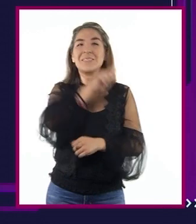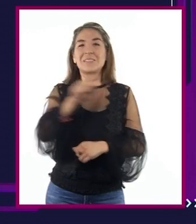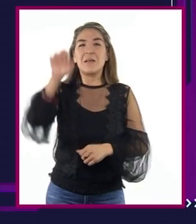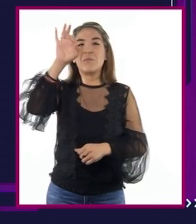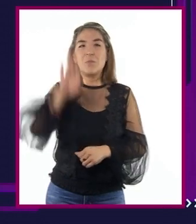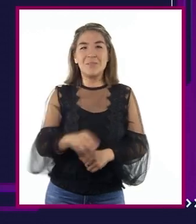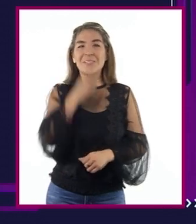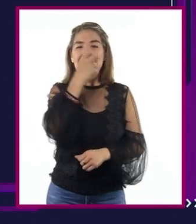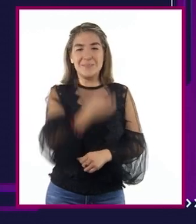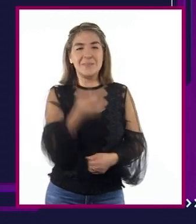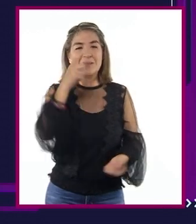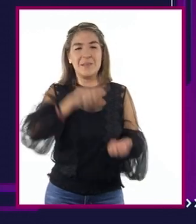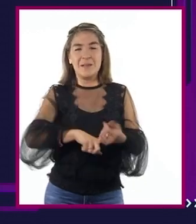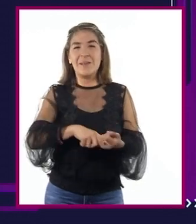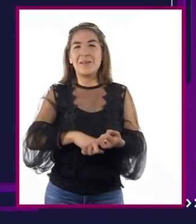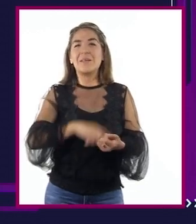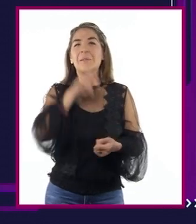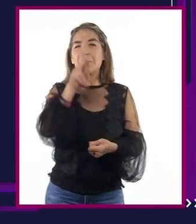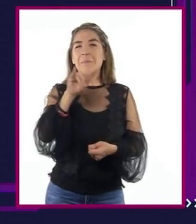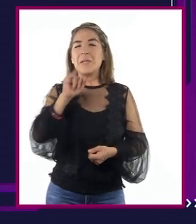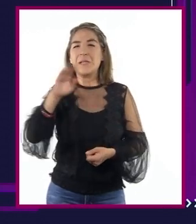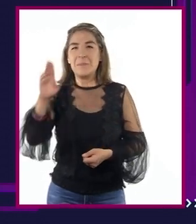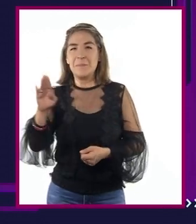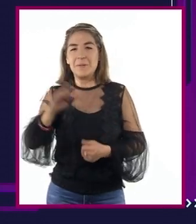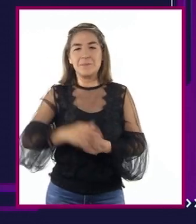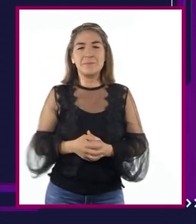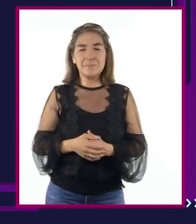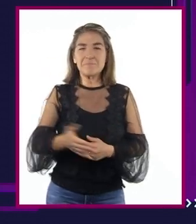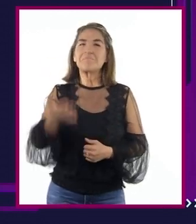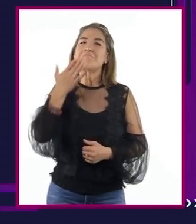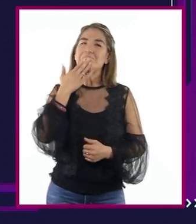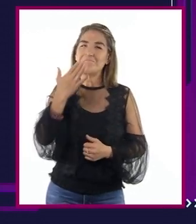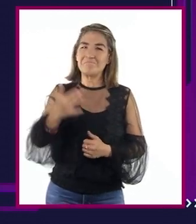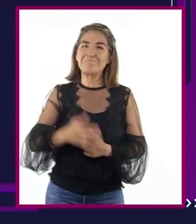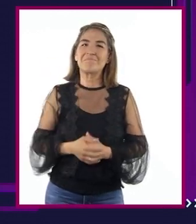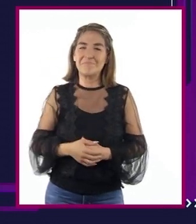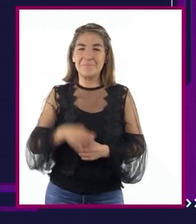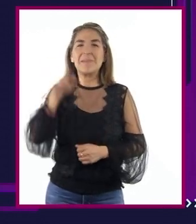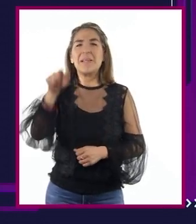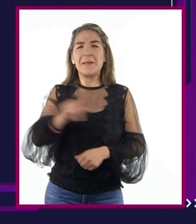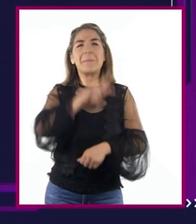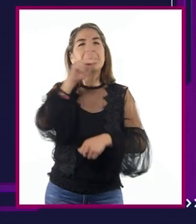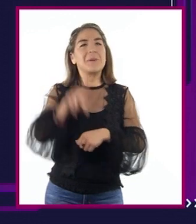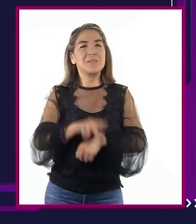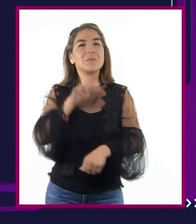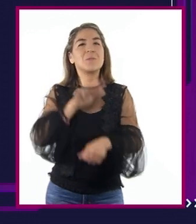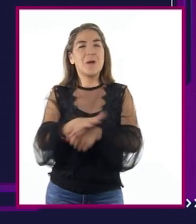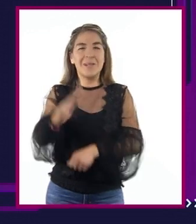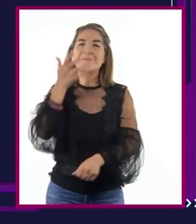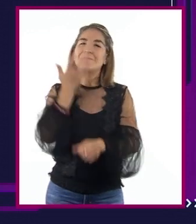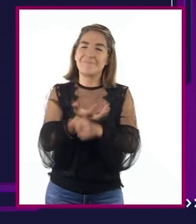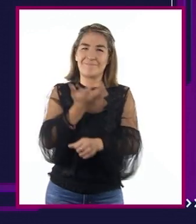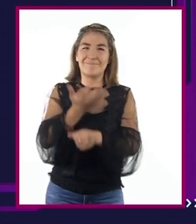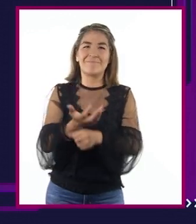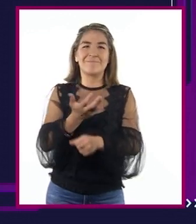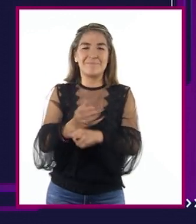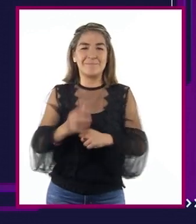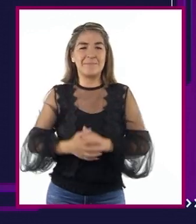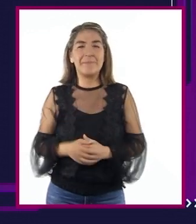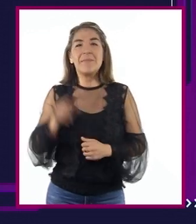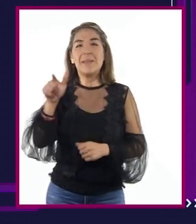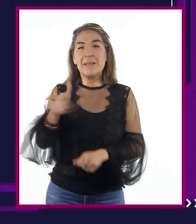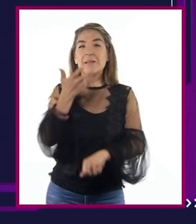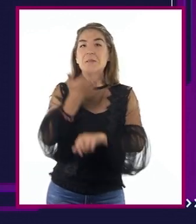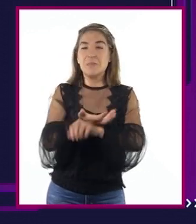de su Producto Interno Bruto? Muy bien, este país es Estados Unidos, lo